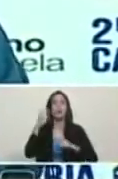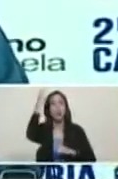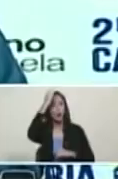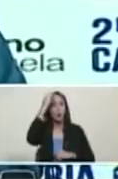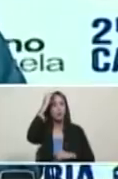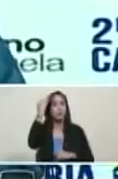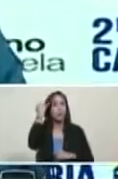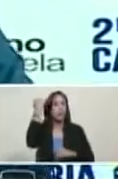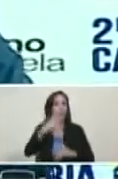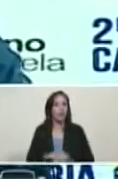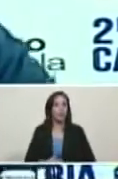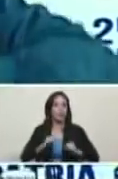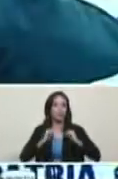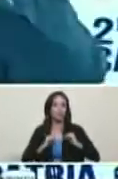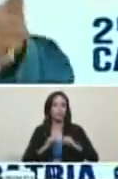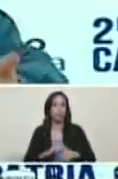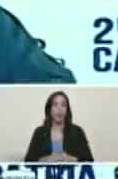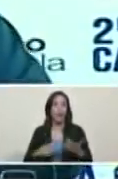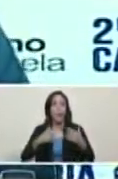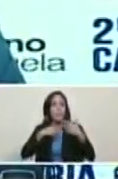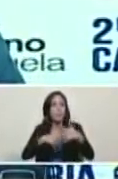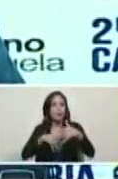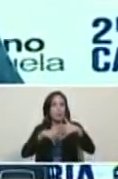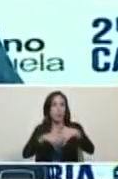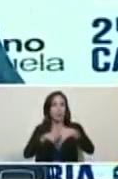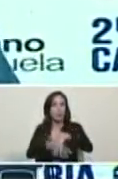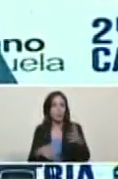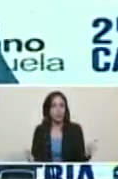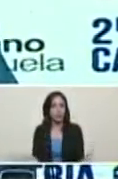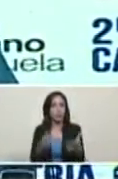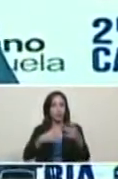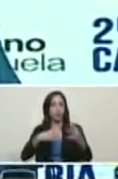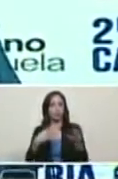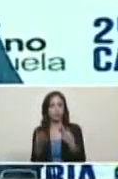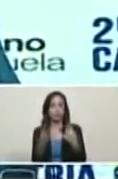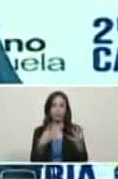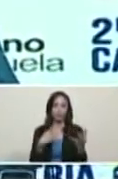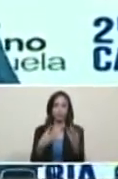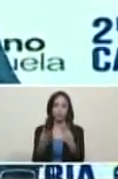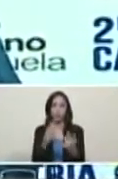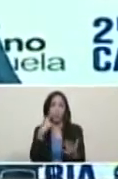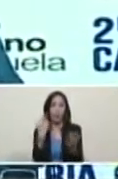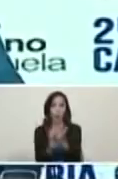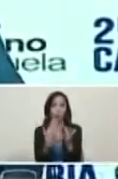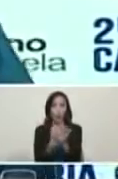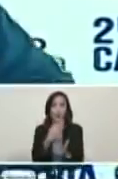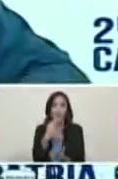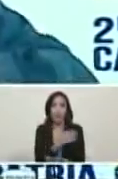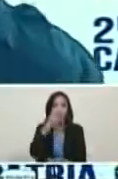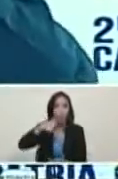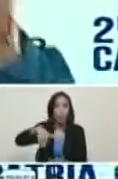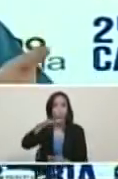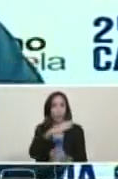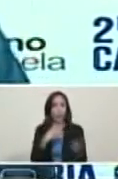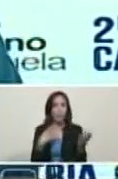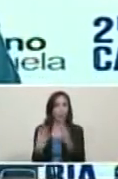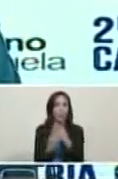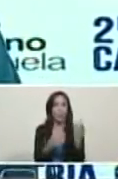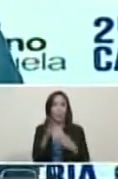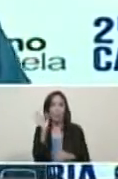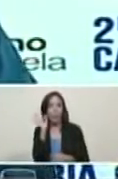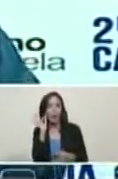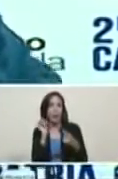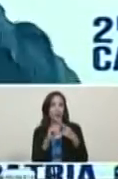conciencia y máxima movilización para que se vea el poder del pueblo convertido en mujer,